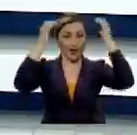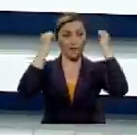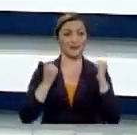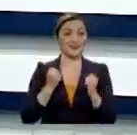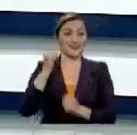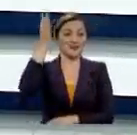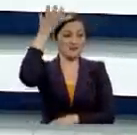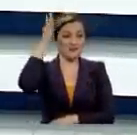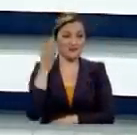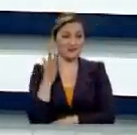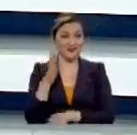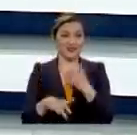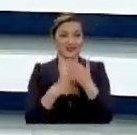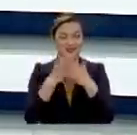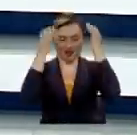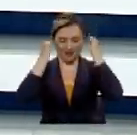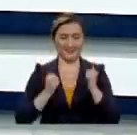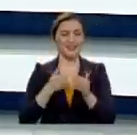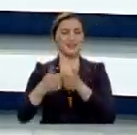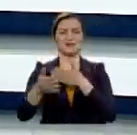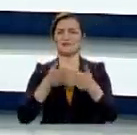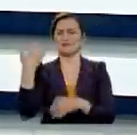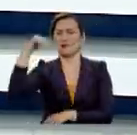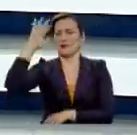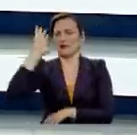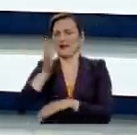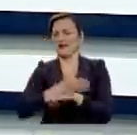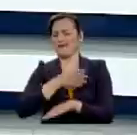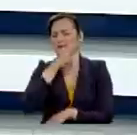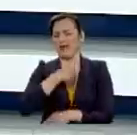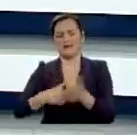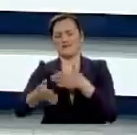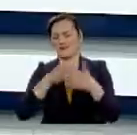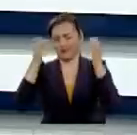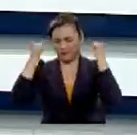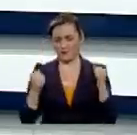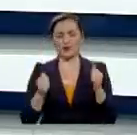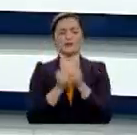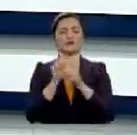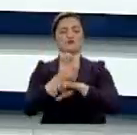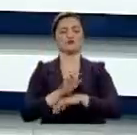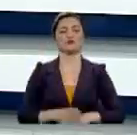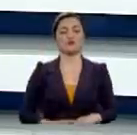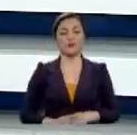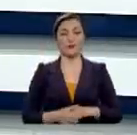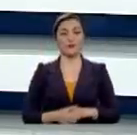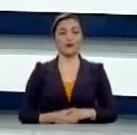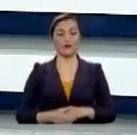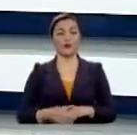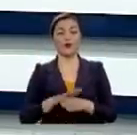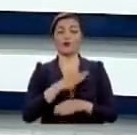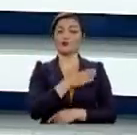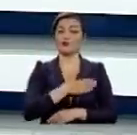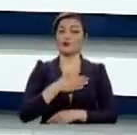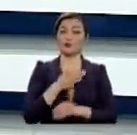que estoy seguro que todo el mundo sacará su camisa, no importa que sea de ediciones pasadas, se la pondrá hoy. También queremos invitarles para que no se olviden de